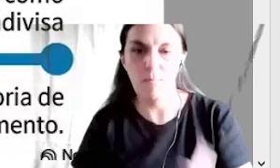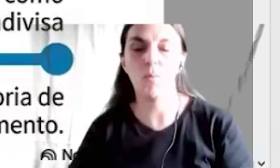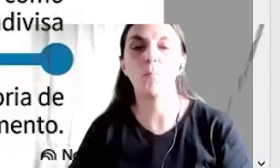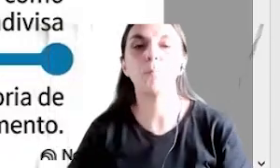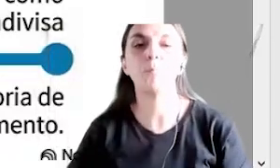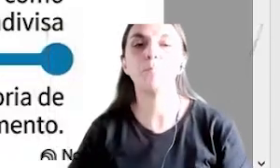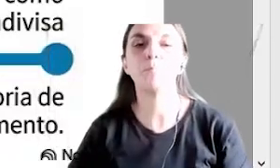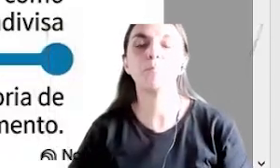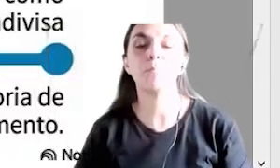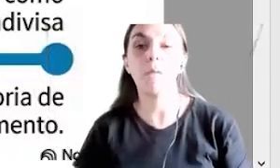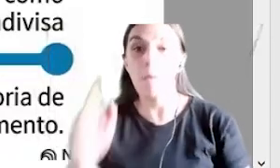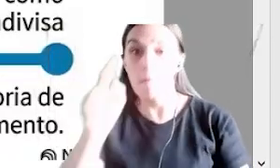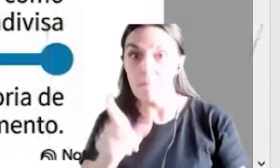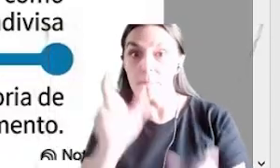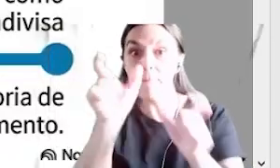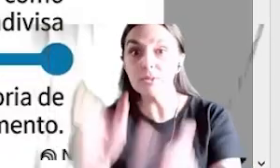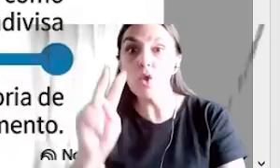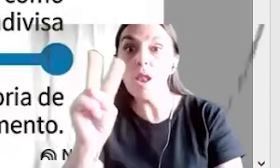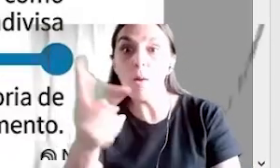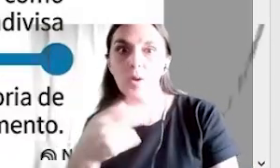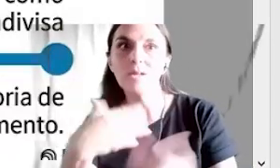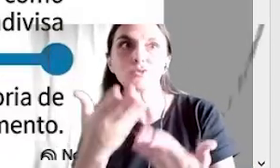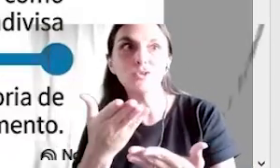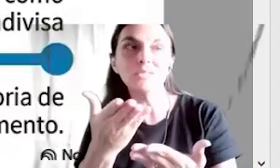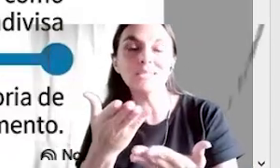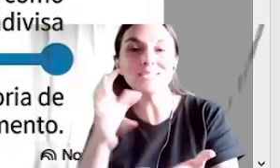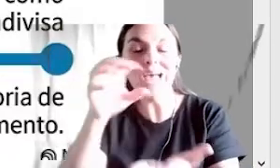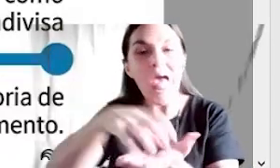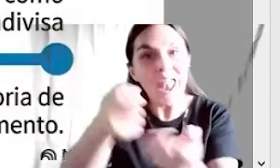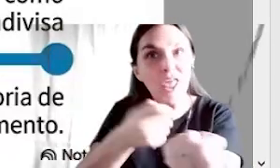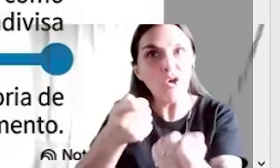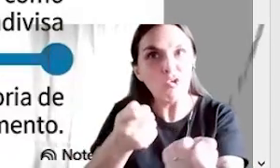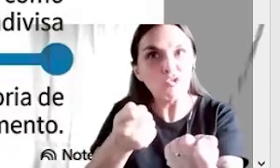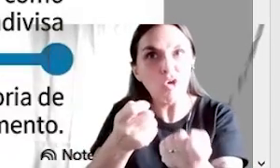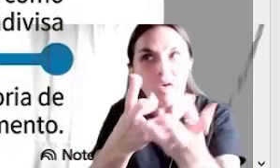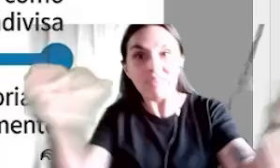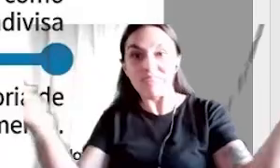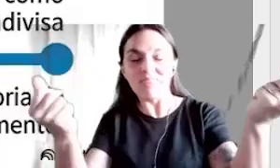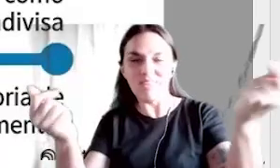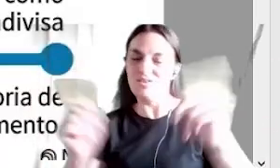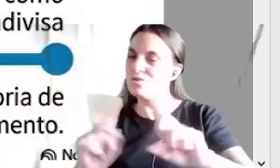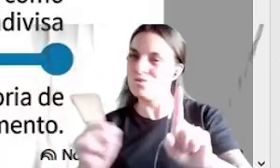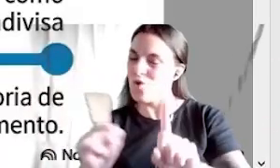Si esta persona fallece, no es que el comercio deja de existir.